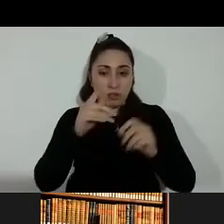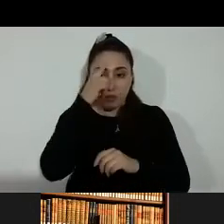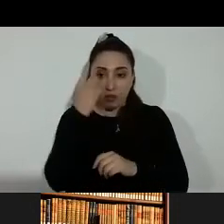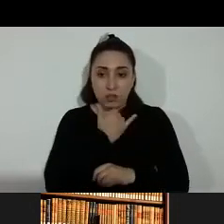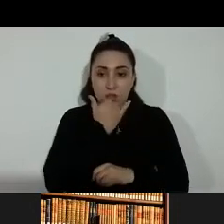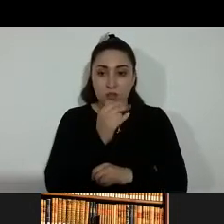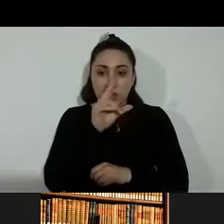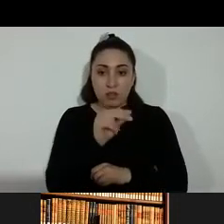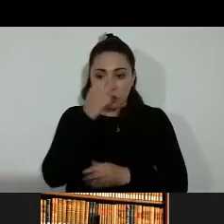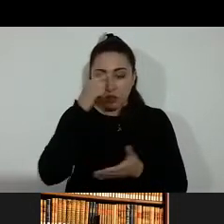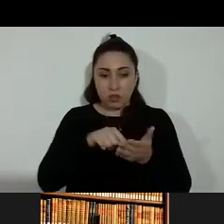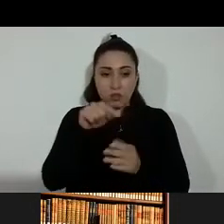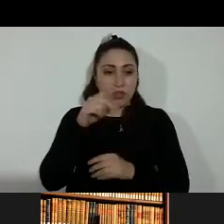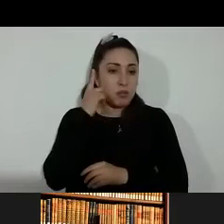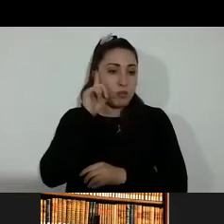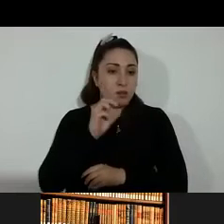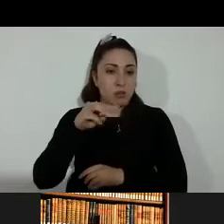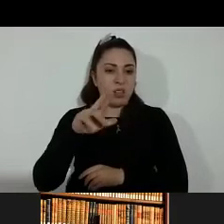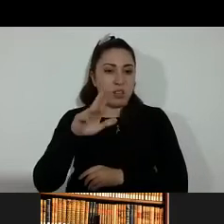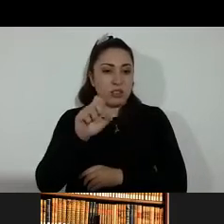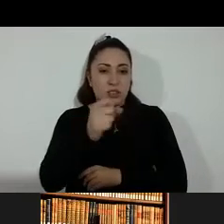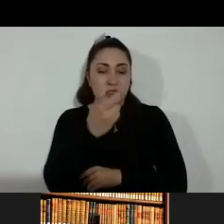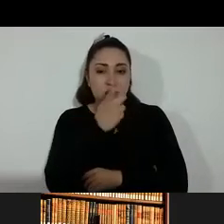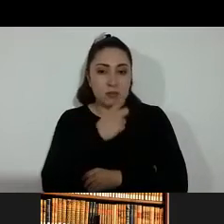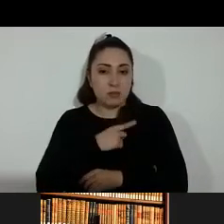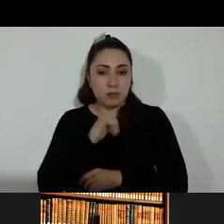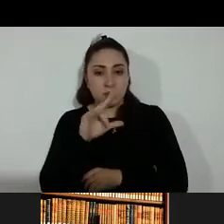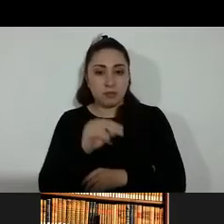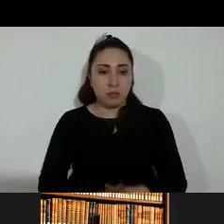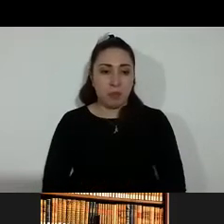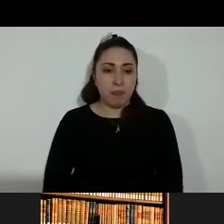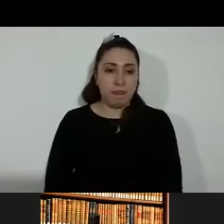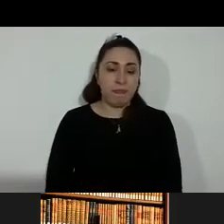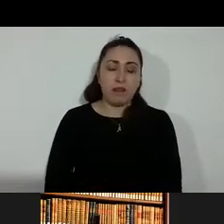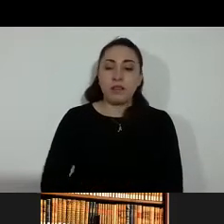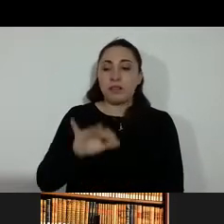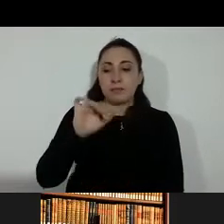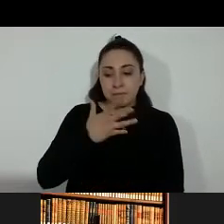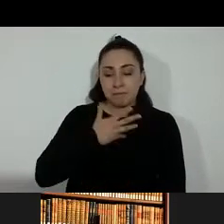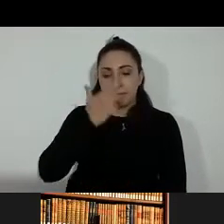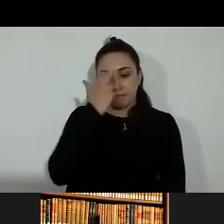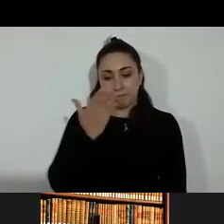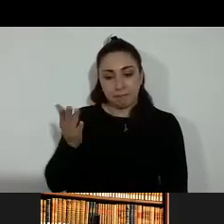la intervención de la diputada Lupita. No sé si estoy en lo correcto. Tiene razón, diputado Rubio,